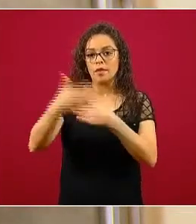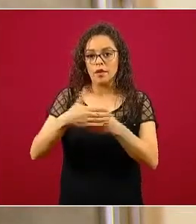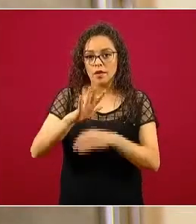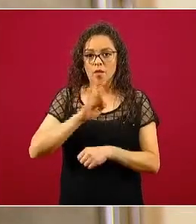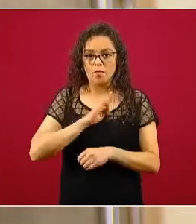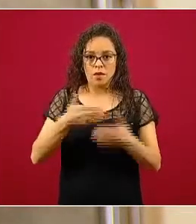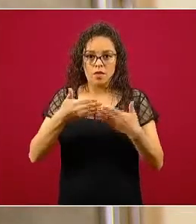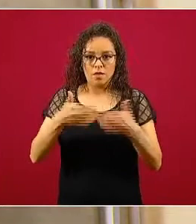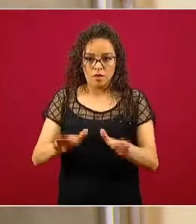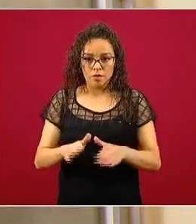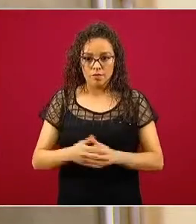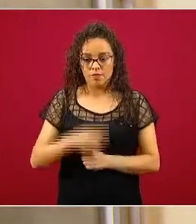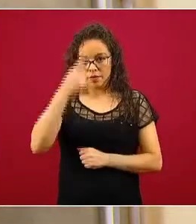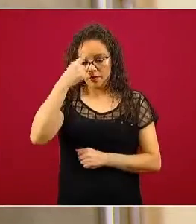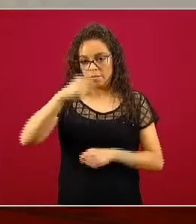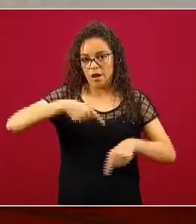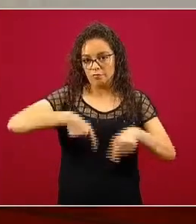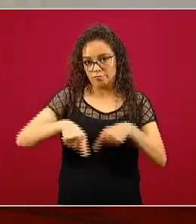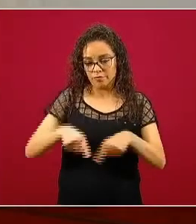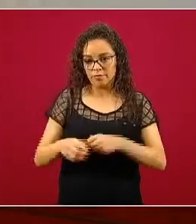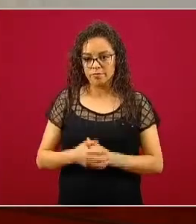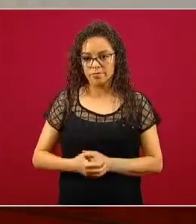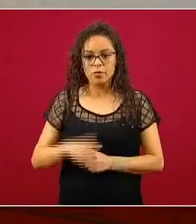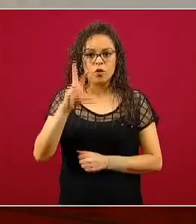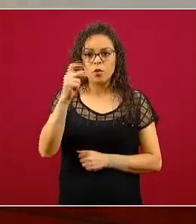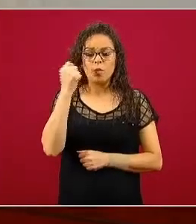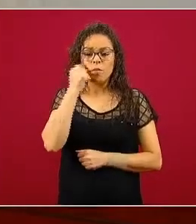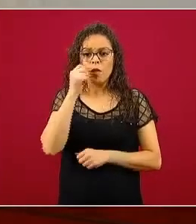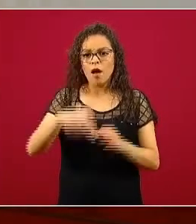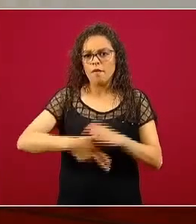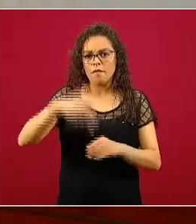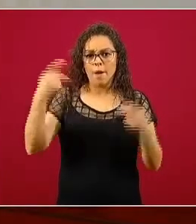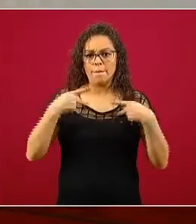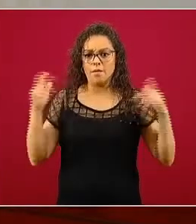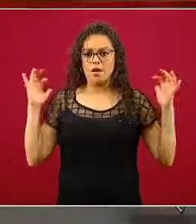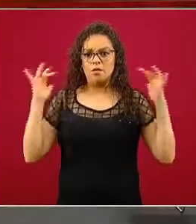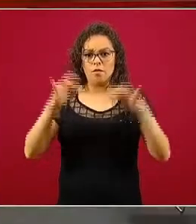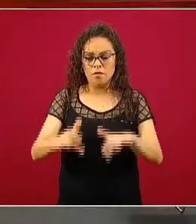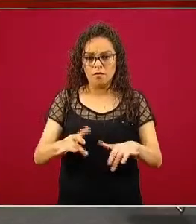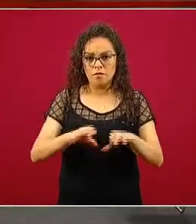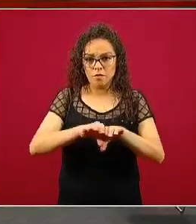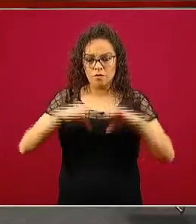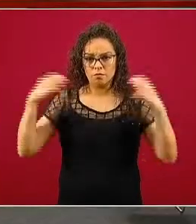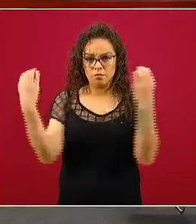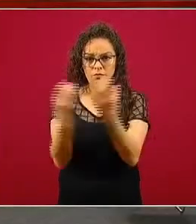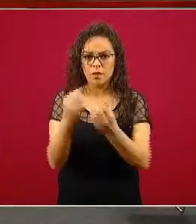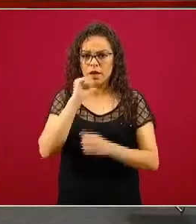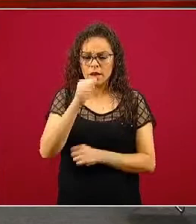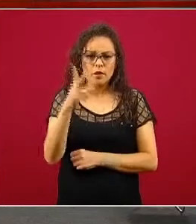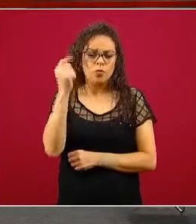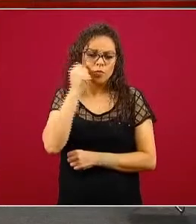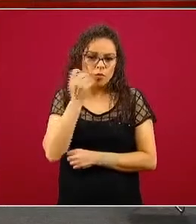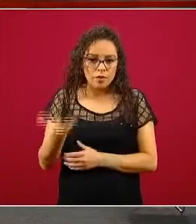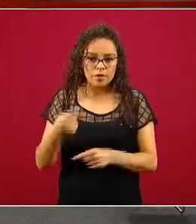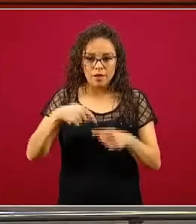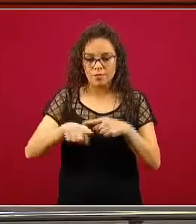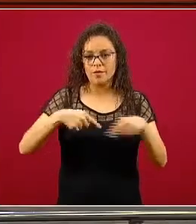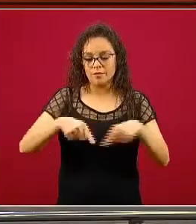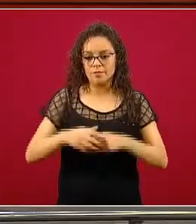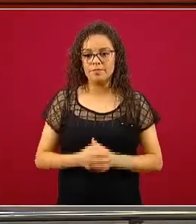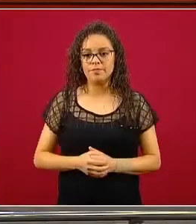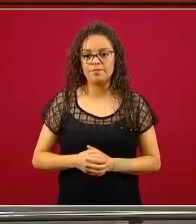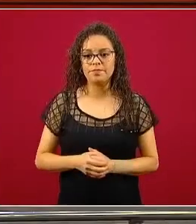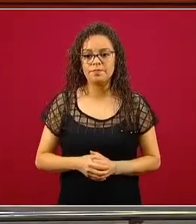ya los encuentros, aunque sea con estadios vacíos. Gracias, doctor. Muchas gracias, Carlos. Tomo la de MX y